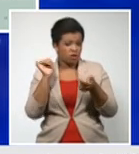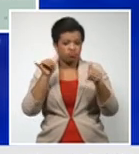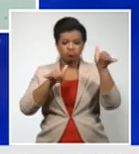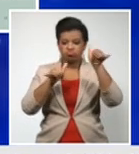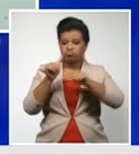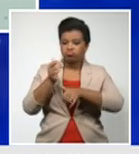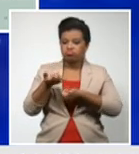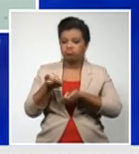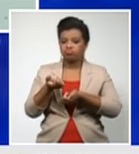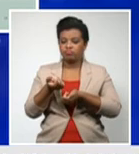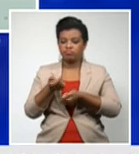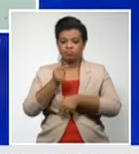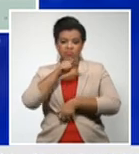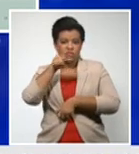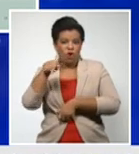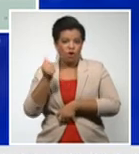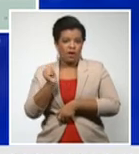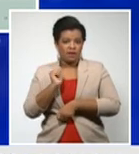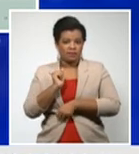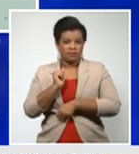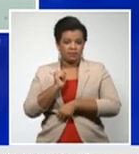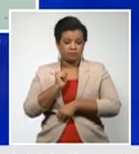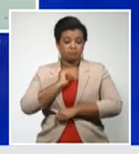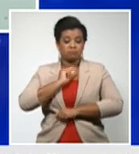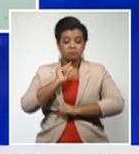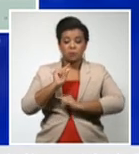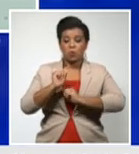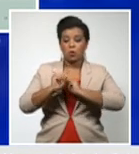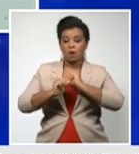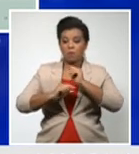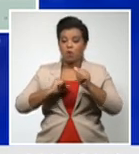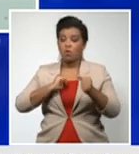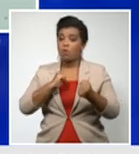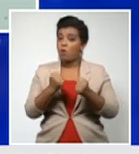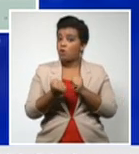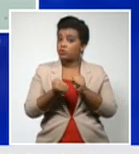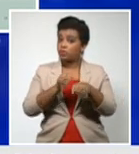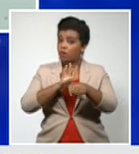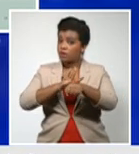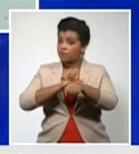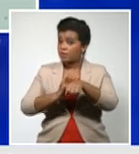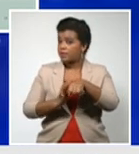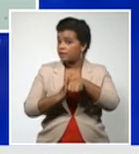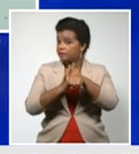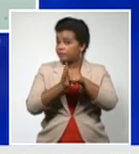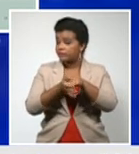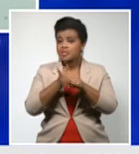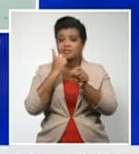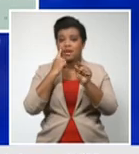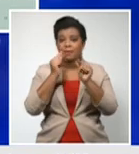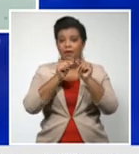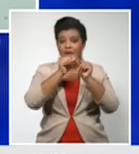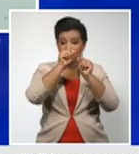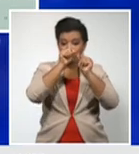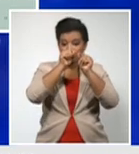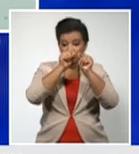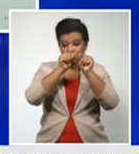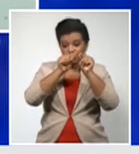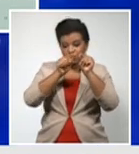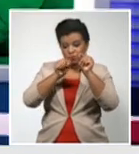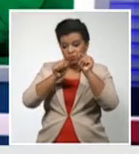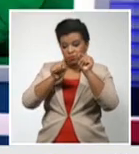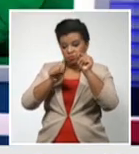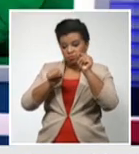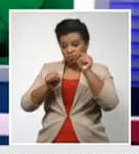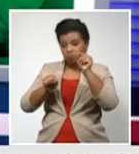demás, pero que ha ido controlando la transmisión de la enfermedad, y ahí se puede apreciar en la curva de esta